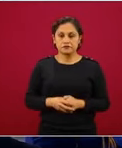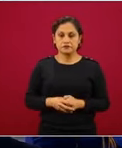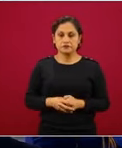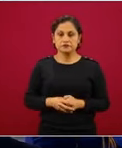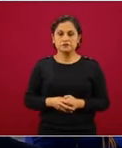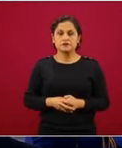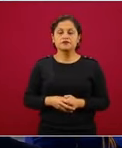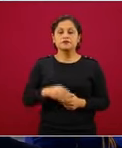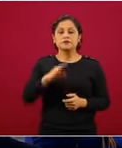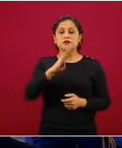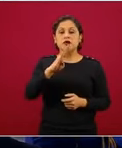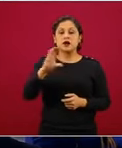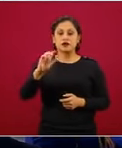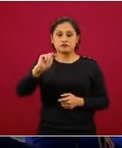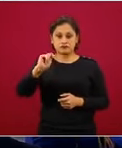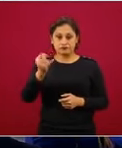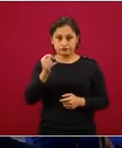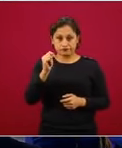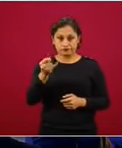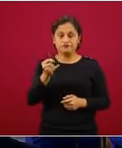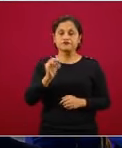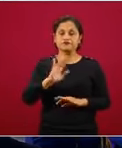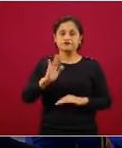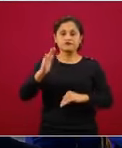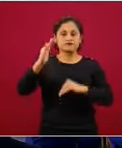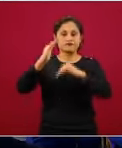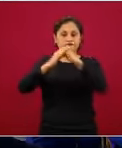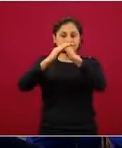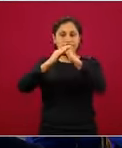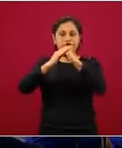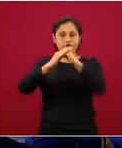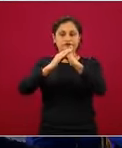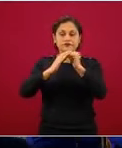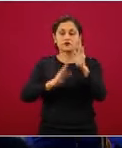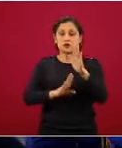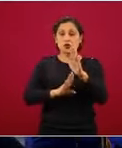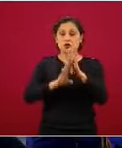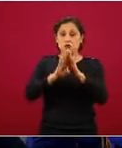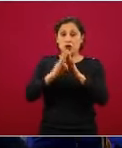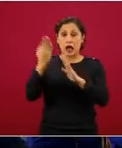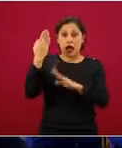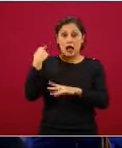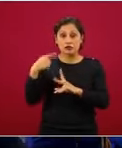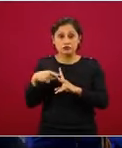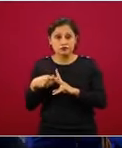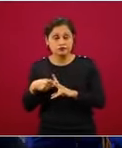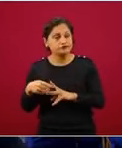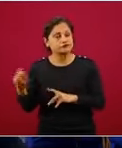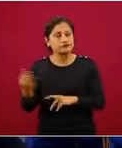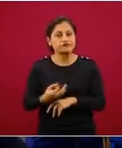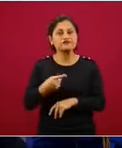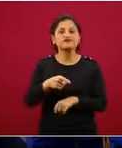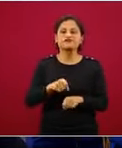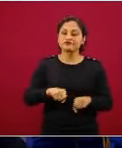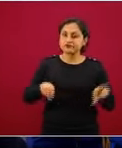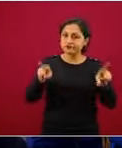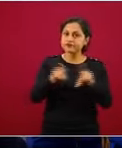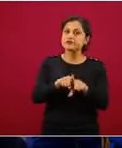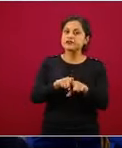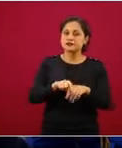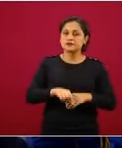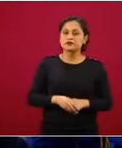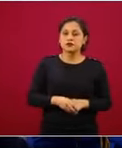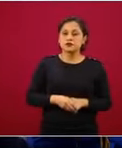Tijuana, Baja California, también llegó a su máximo, llegó donde fue predicho y quiero que también observen esto,